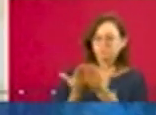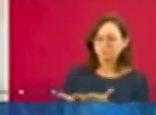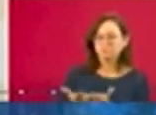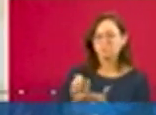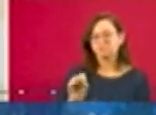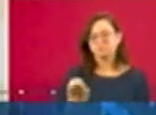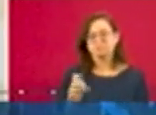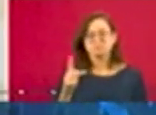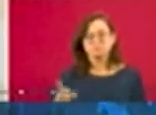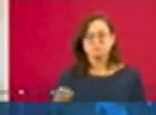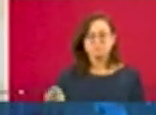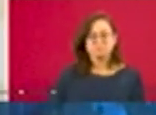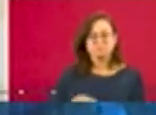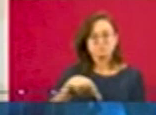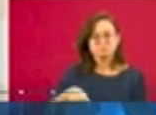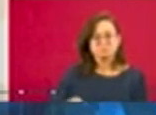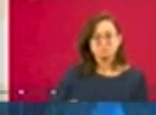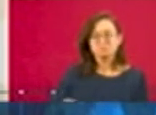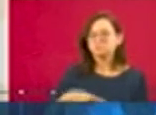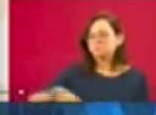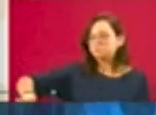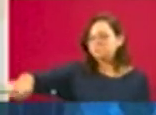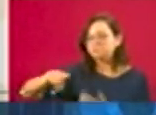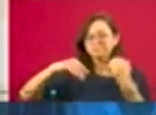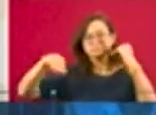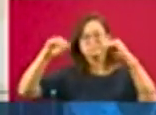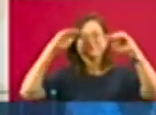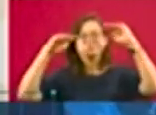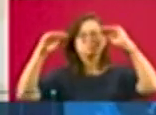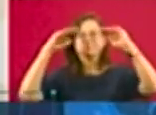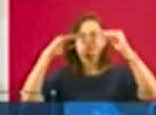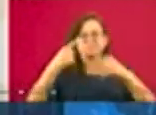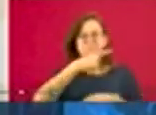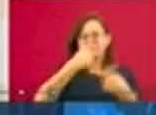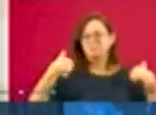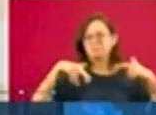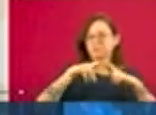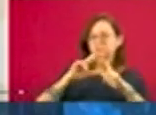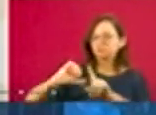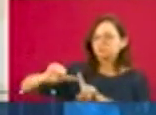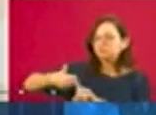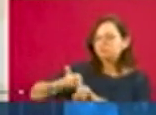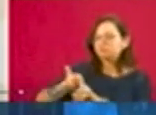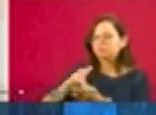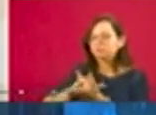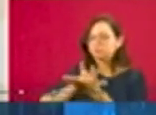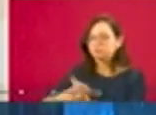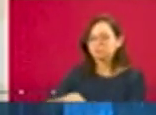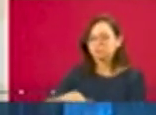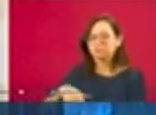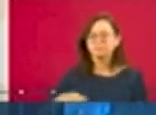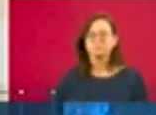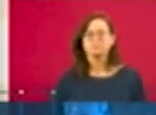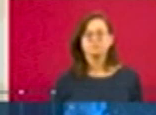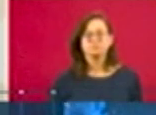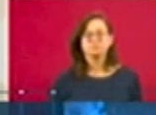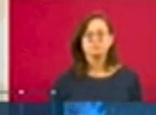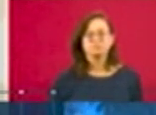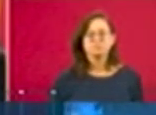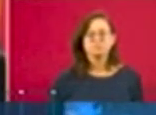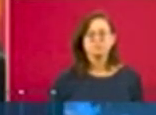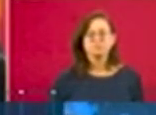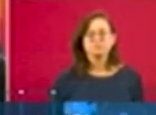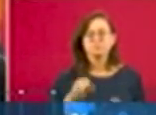la pandemia, incluso de la crisis económica, pues no sabemos qué vaya a pasar el día de mañana con esto de las escuelas